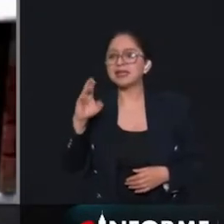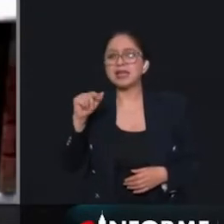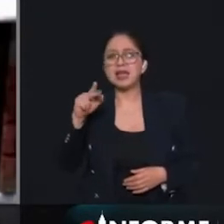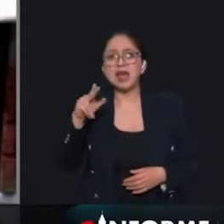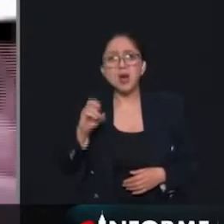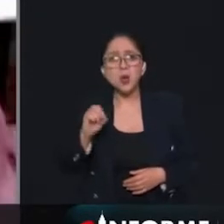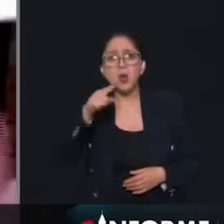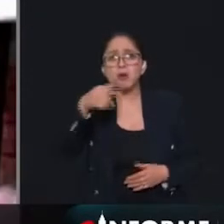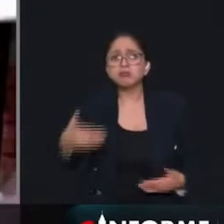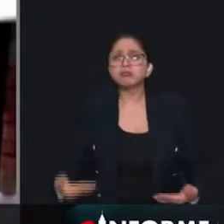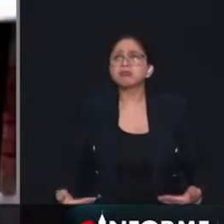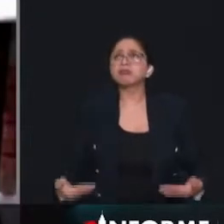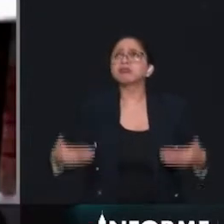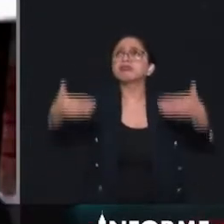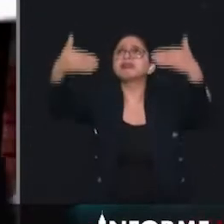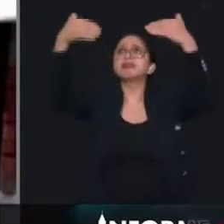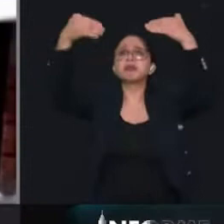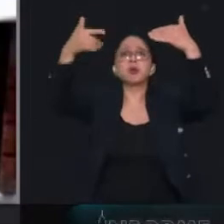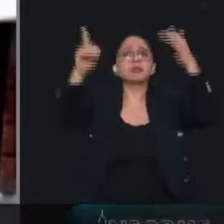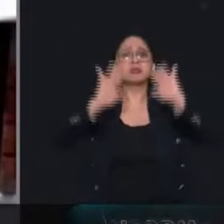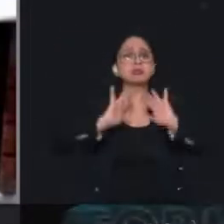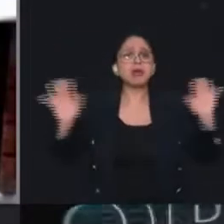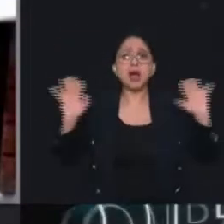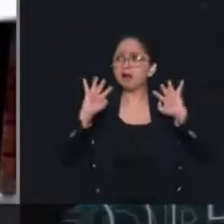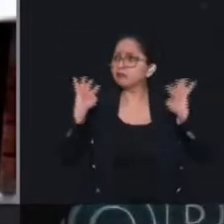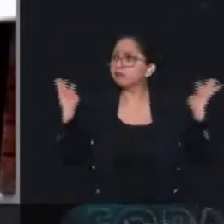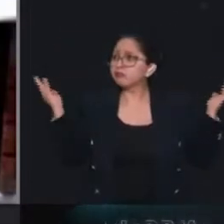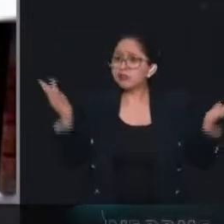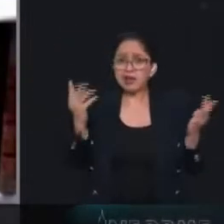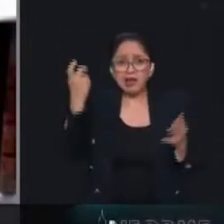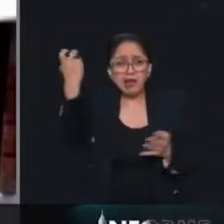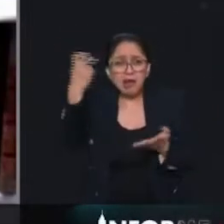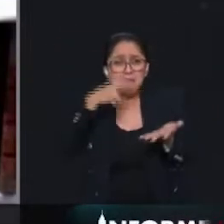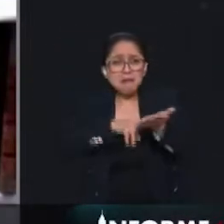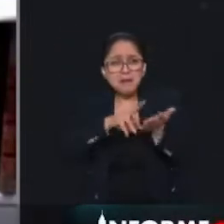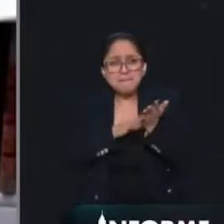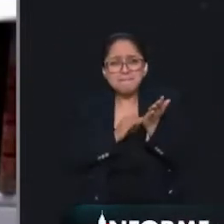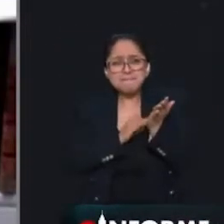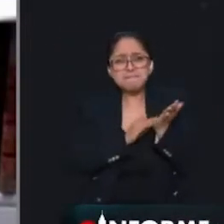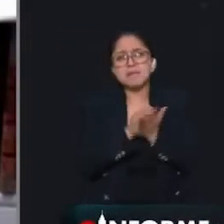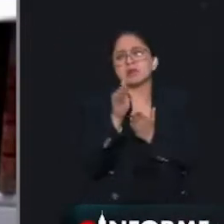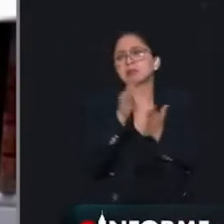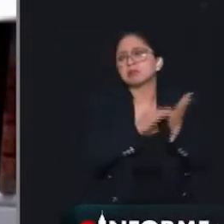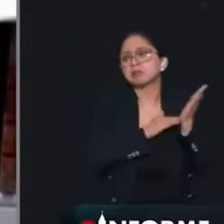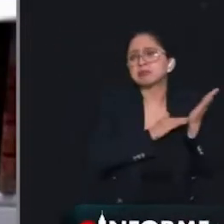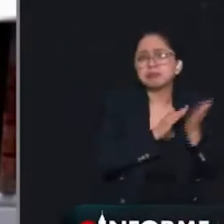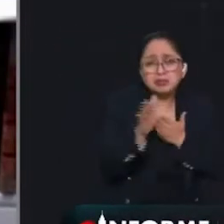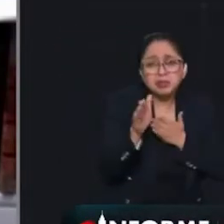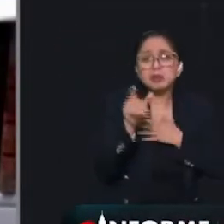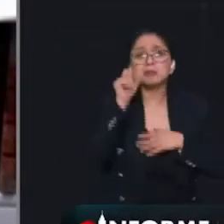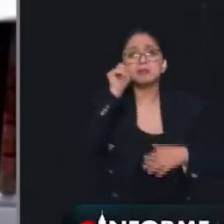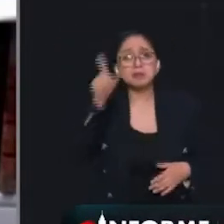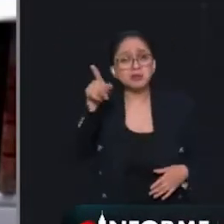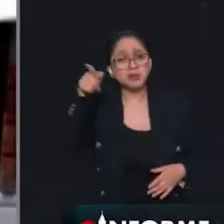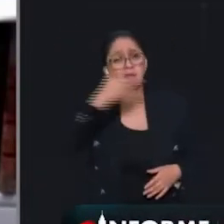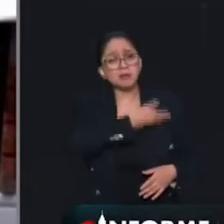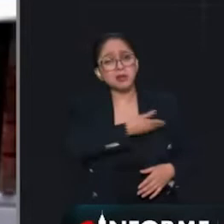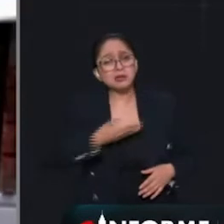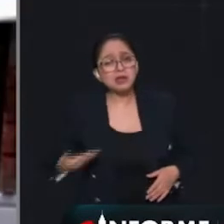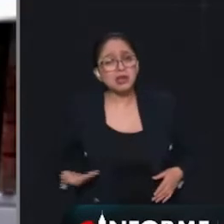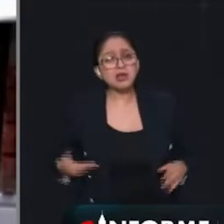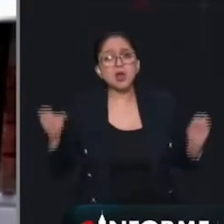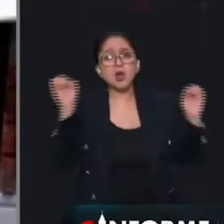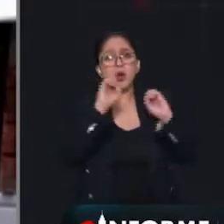barda, pero costó miles de millones de pesos. Y cada uno de estos presidentes, además, tiene casos graves de violaciones a los